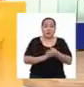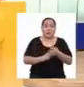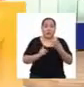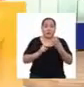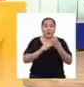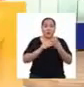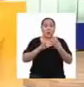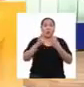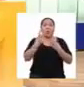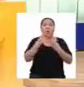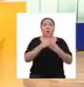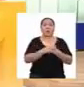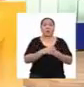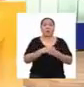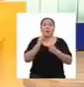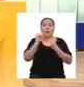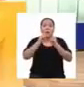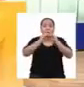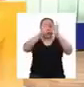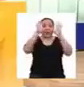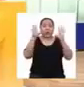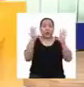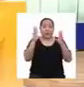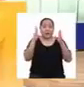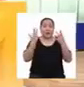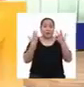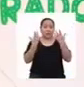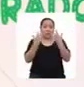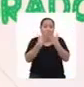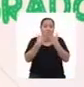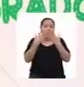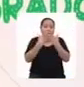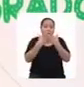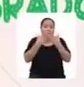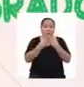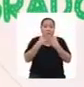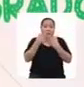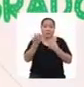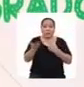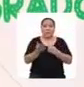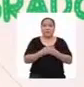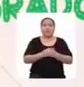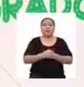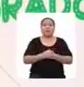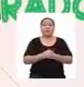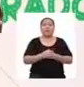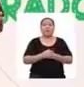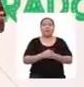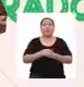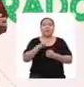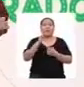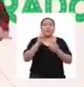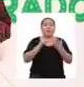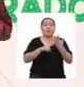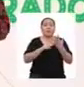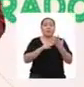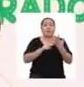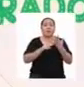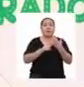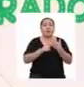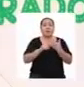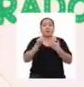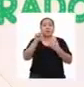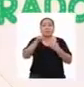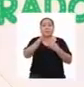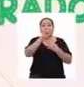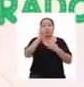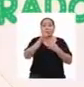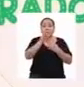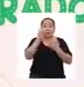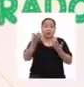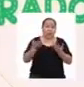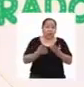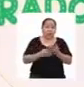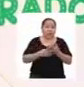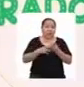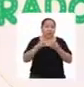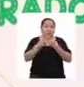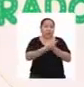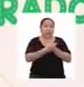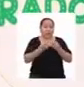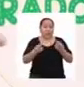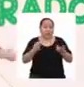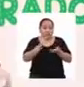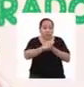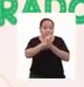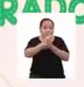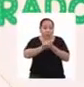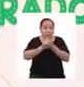Hay claridad, coherencia y cohesión. 5. Se han utilizado adecuadamente los recursos ortográficos y